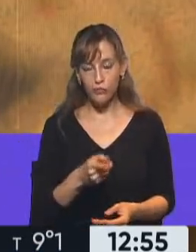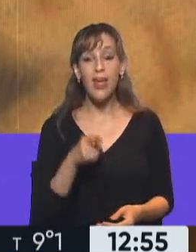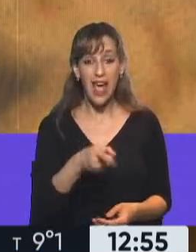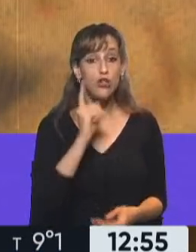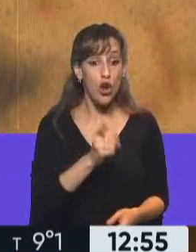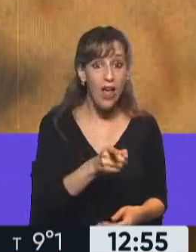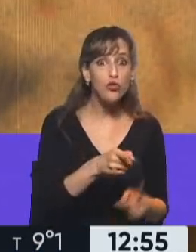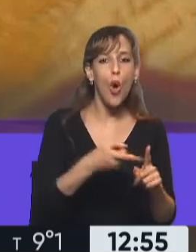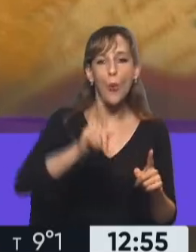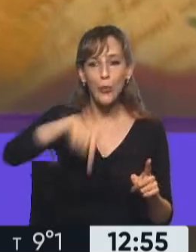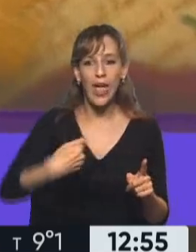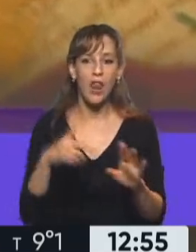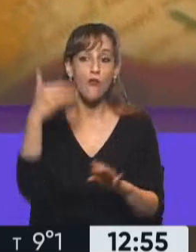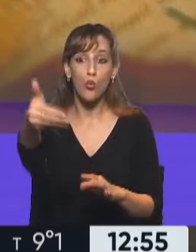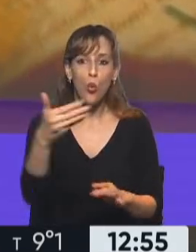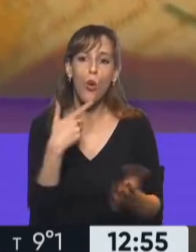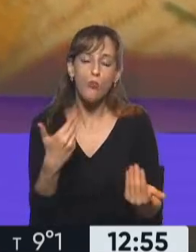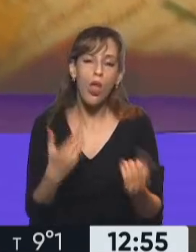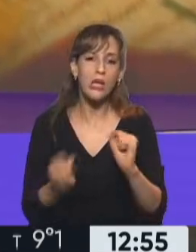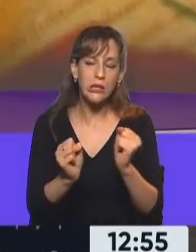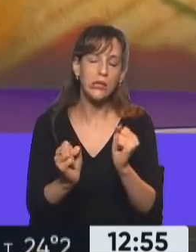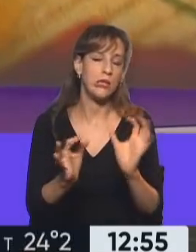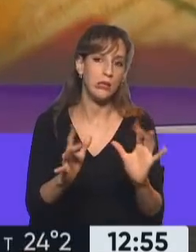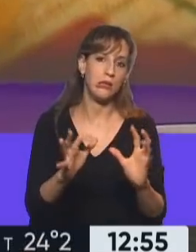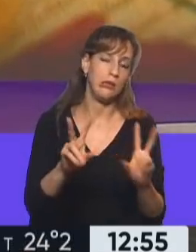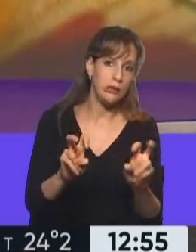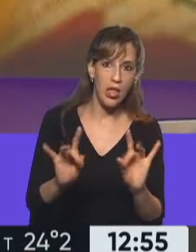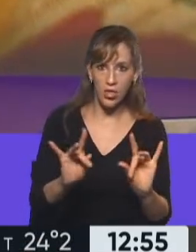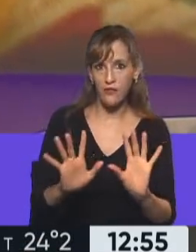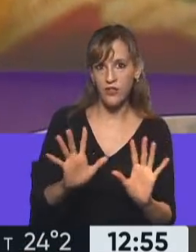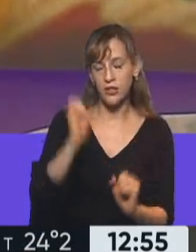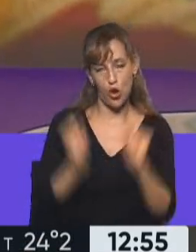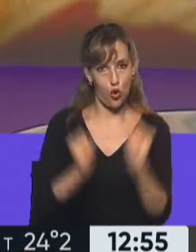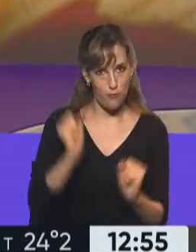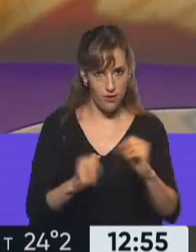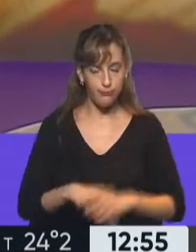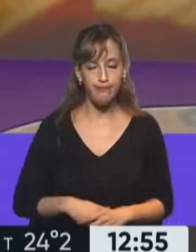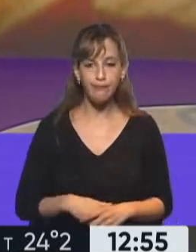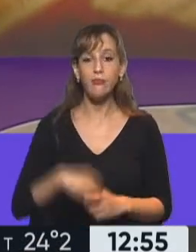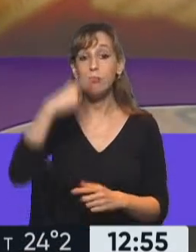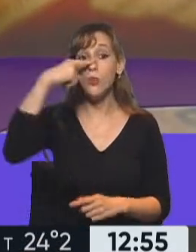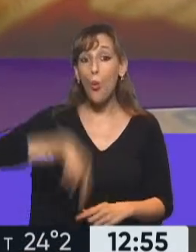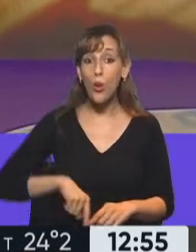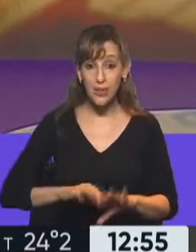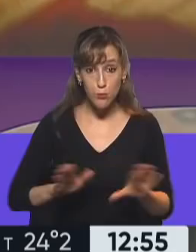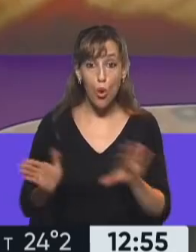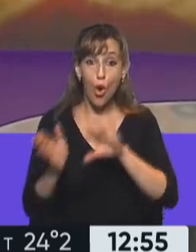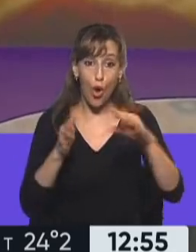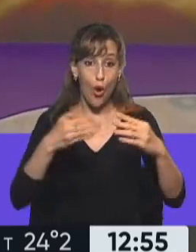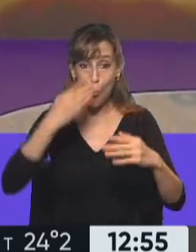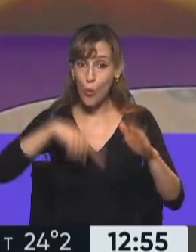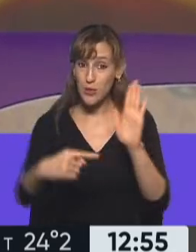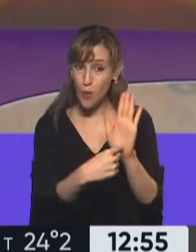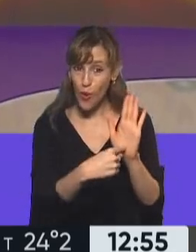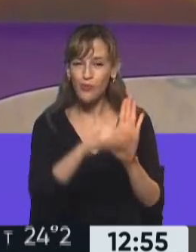estrés financiero que podría acompañarnos durante el tiempo que tenemos por delante. Y por último, asegurar la sostenibilidad del endeudamiento luego del 2025. Yo creo que